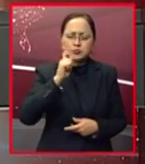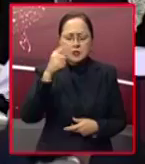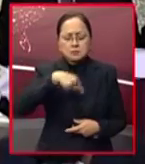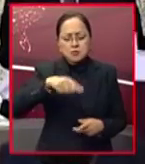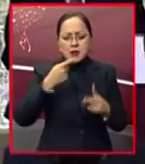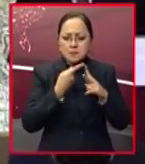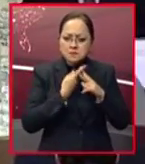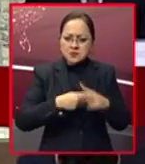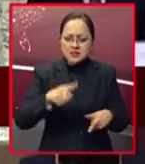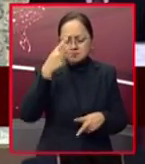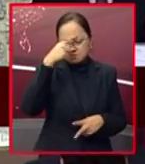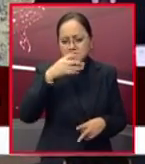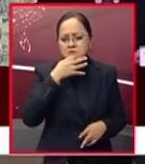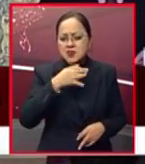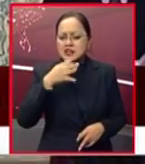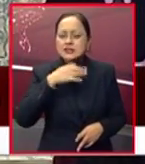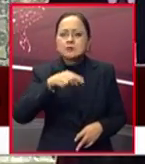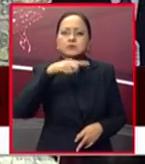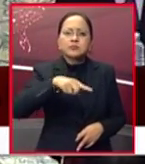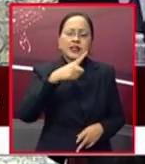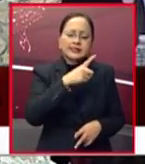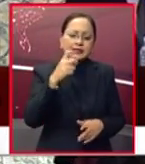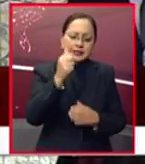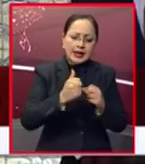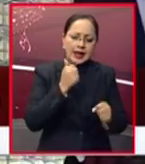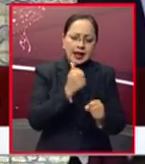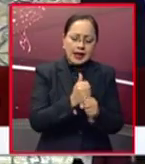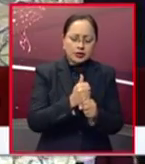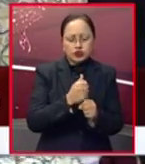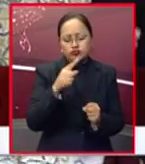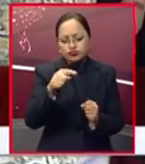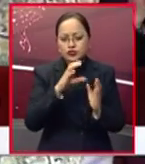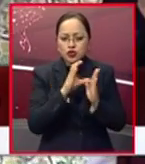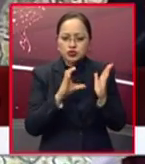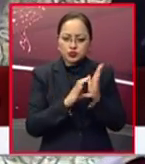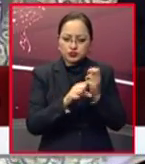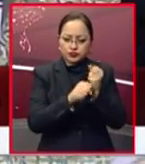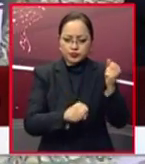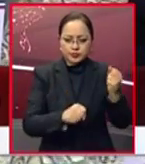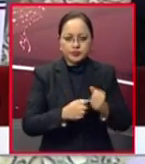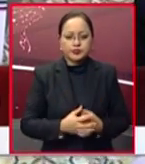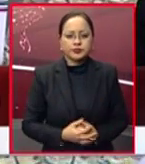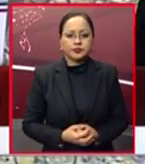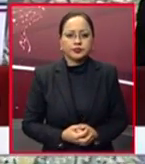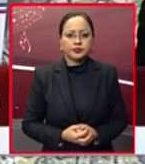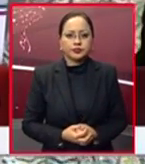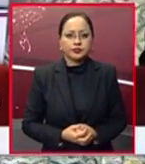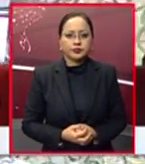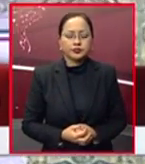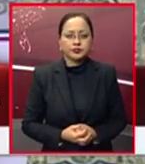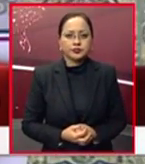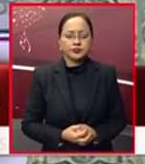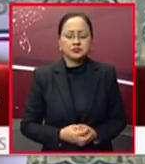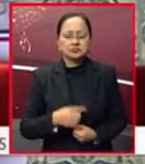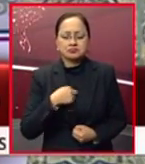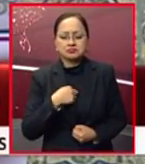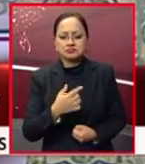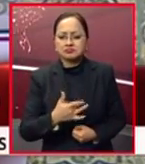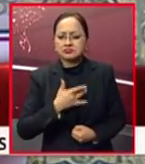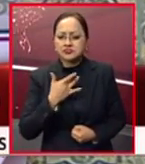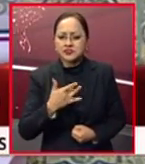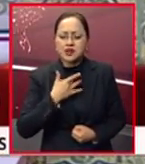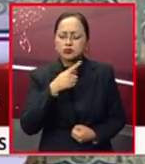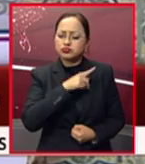los festejos para la conmemoración del centenario de la Constitución. Presidente del Senado de la República. Me parece que